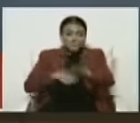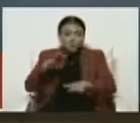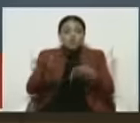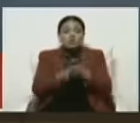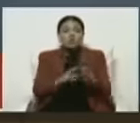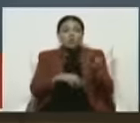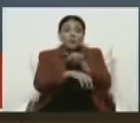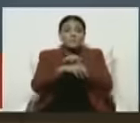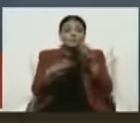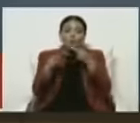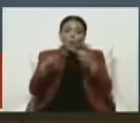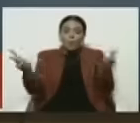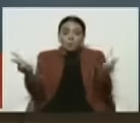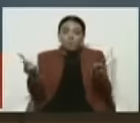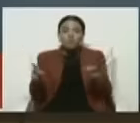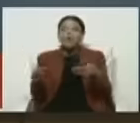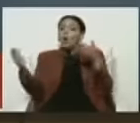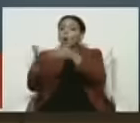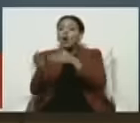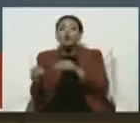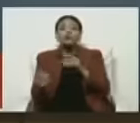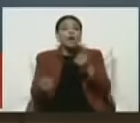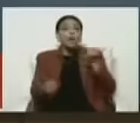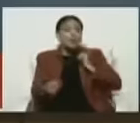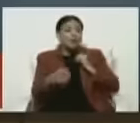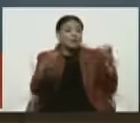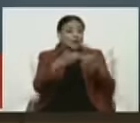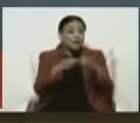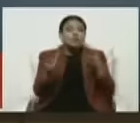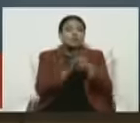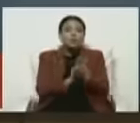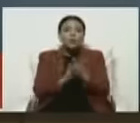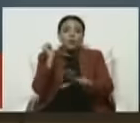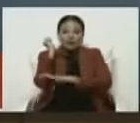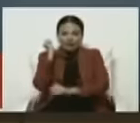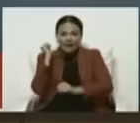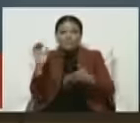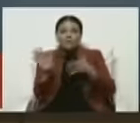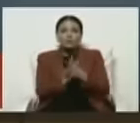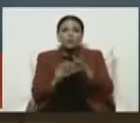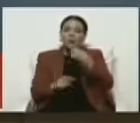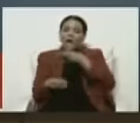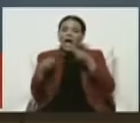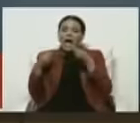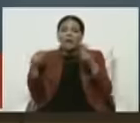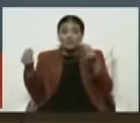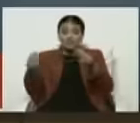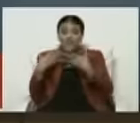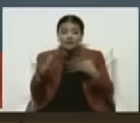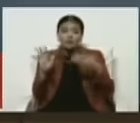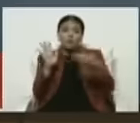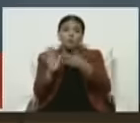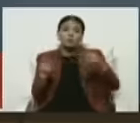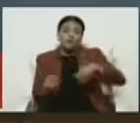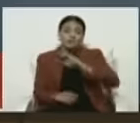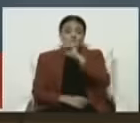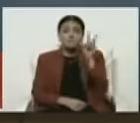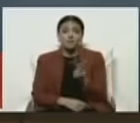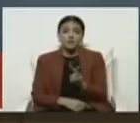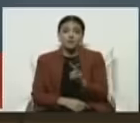esta banda, sino contra cualquier otro caso de corrupción, de terrorismo que hayamos solicitado. Me dicen que hay